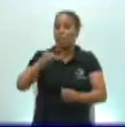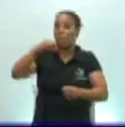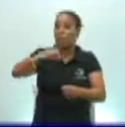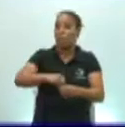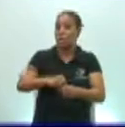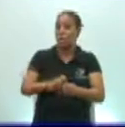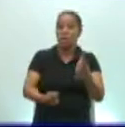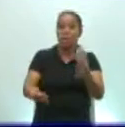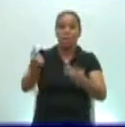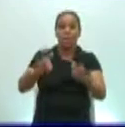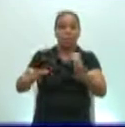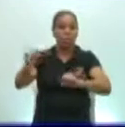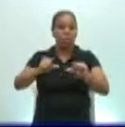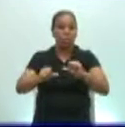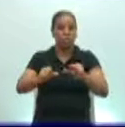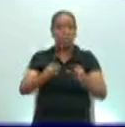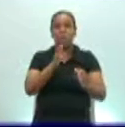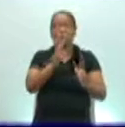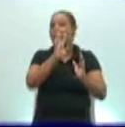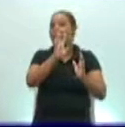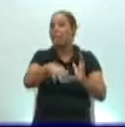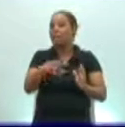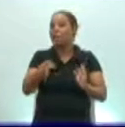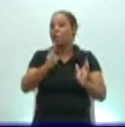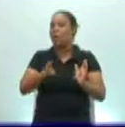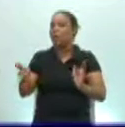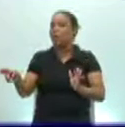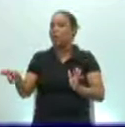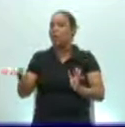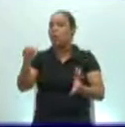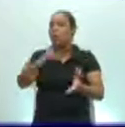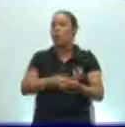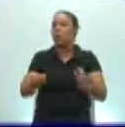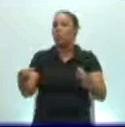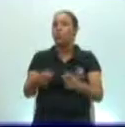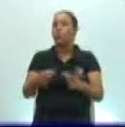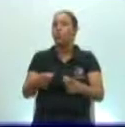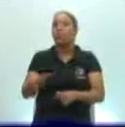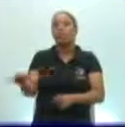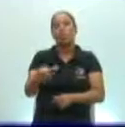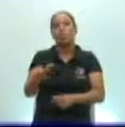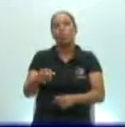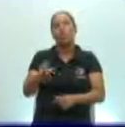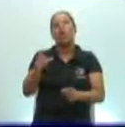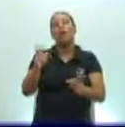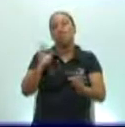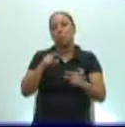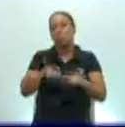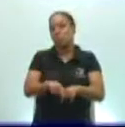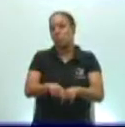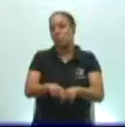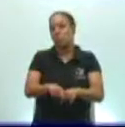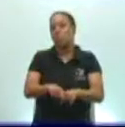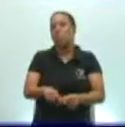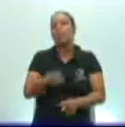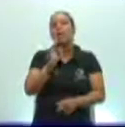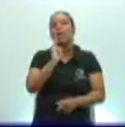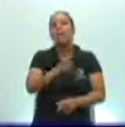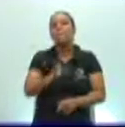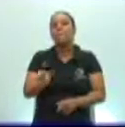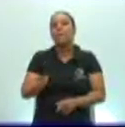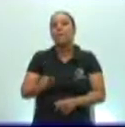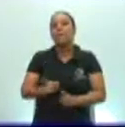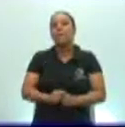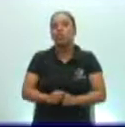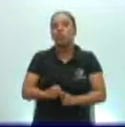la tabla periódica ocupando grupos, también se encuentran ocupando periodos. Por ejemplo, aquí tenemos señalado el periodo 3